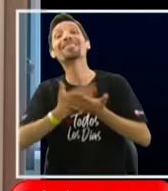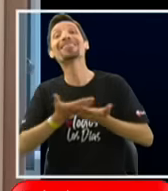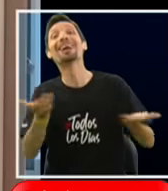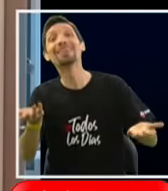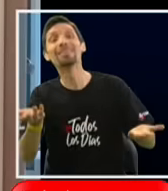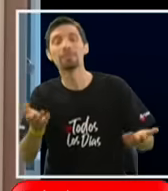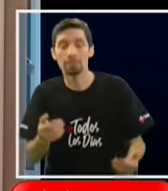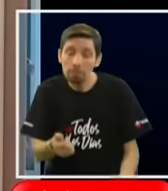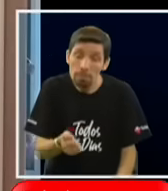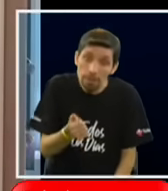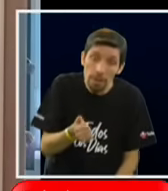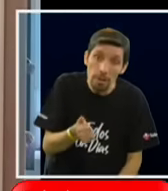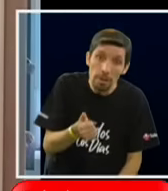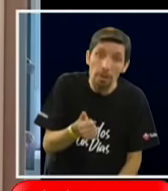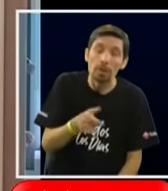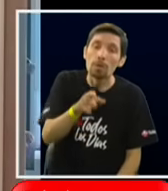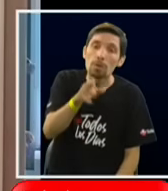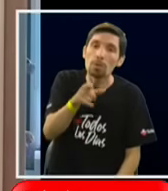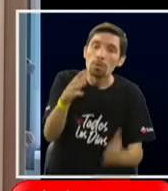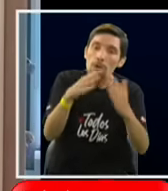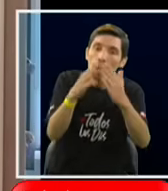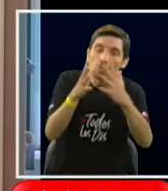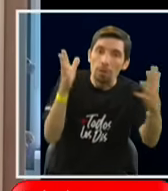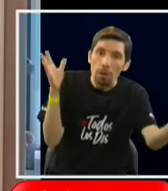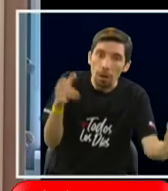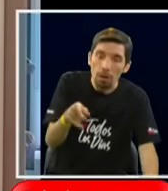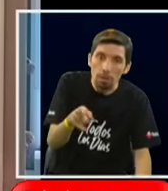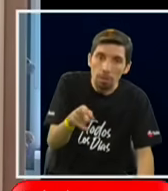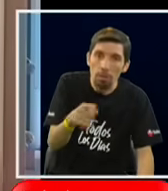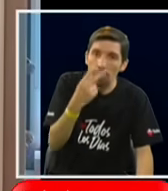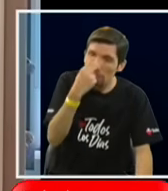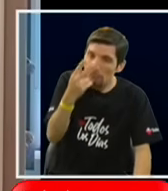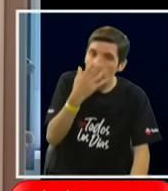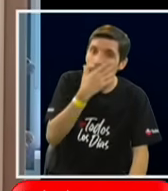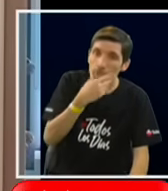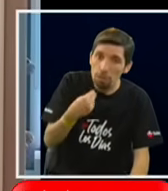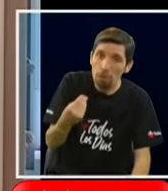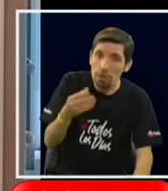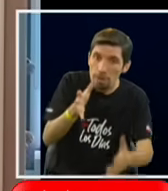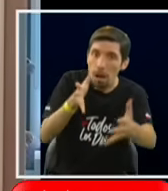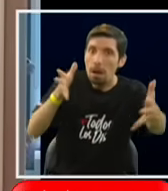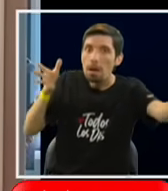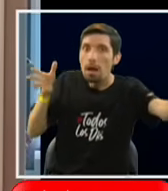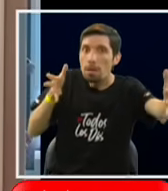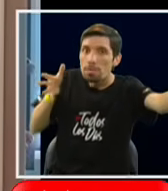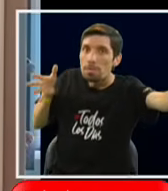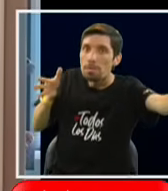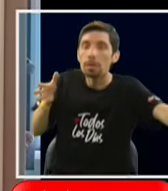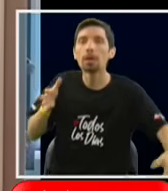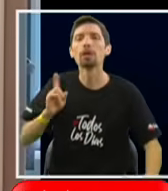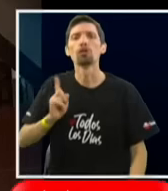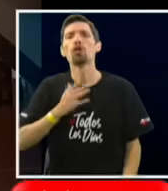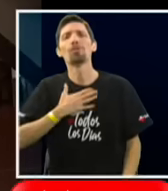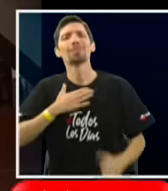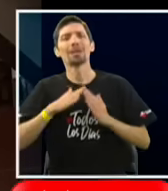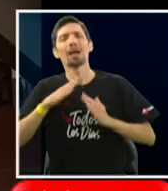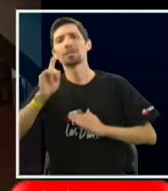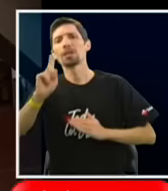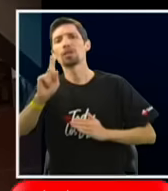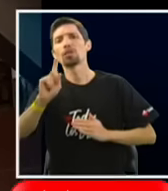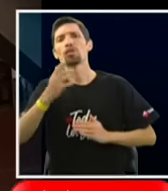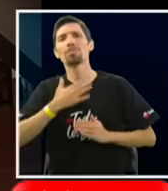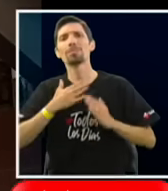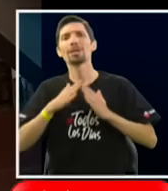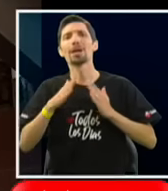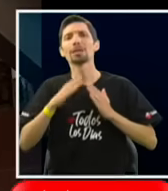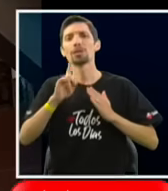Bien. Oye, qué grande tu casa. Se ve bien bonita, espaciosa. No es mi casa, don Francisco. Estoy